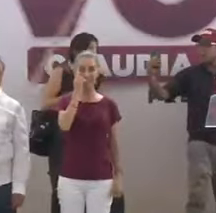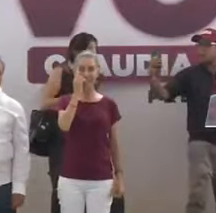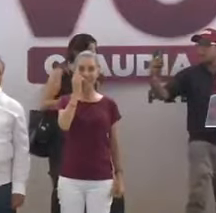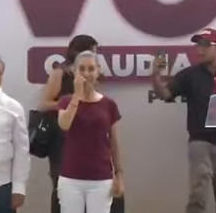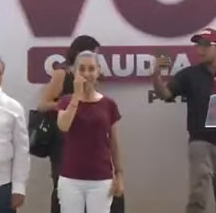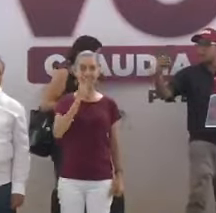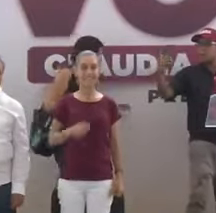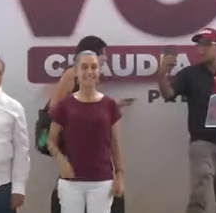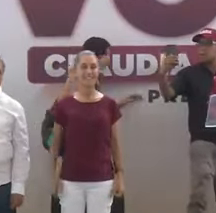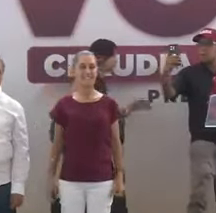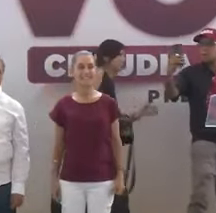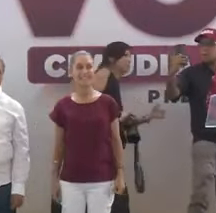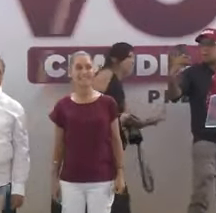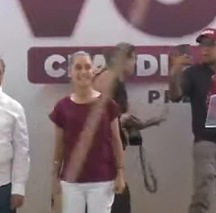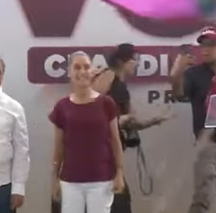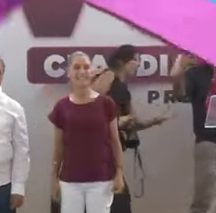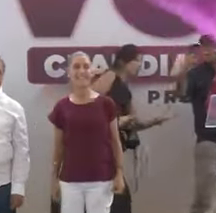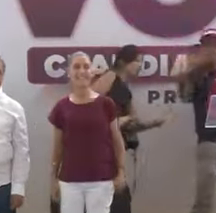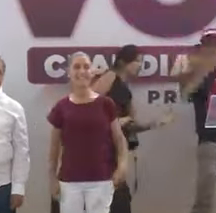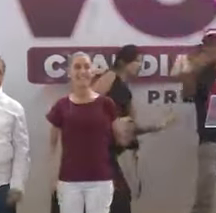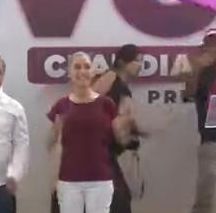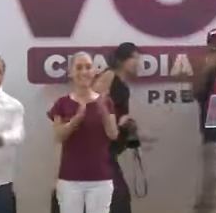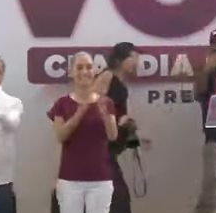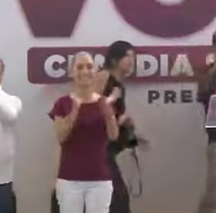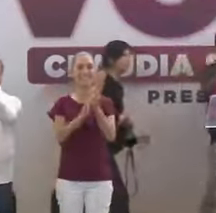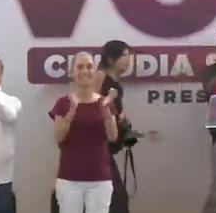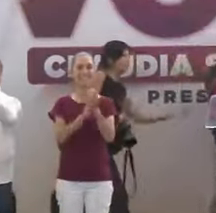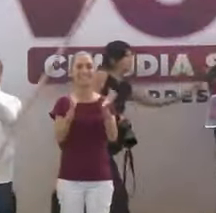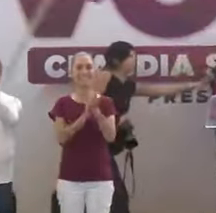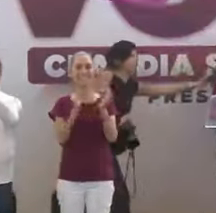que viva, que viva presidenta